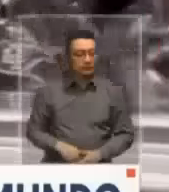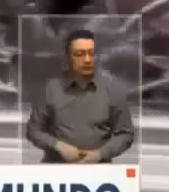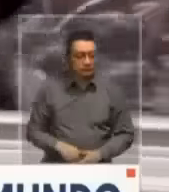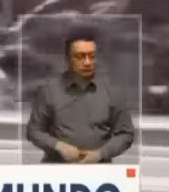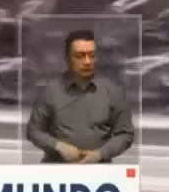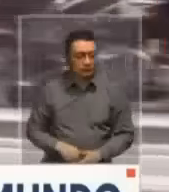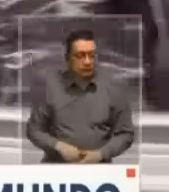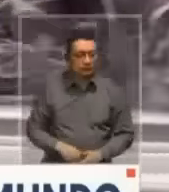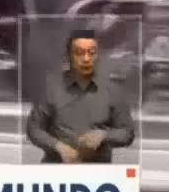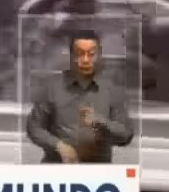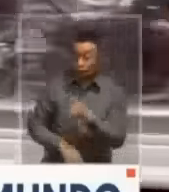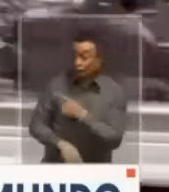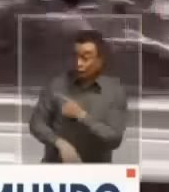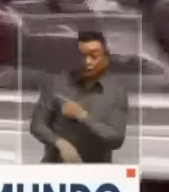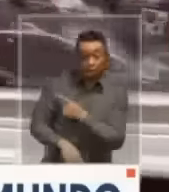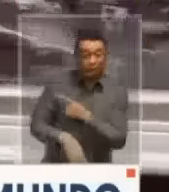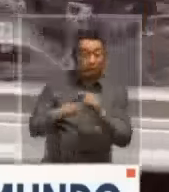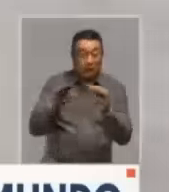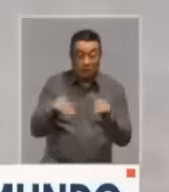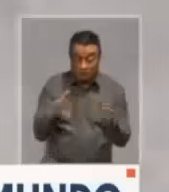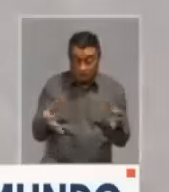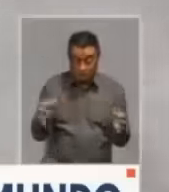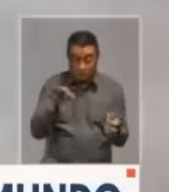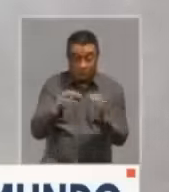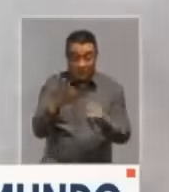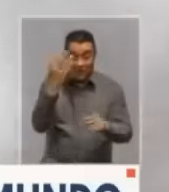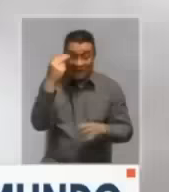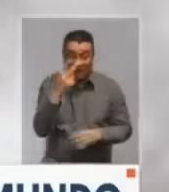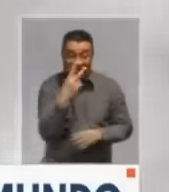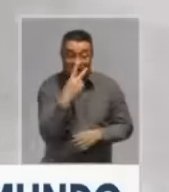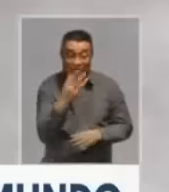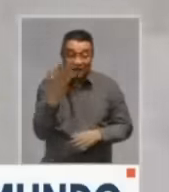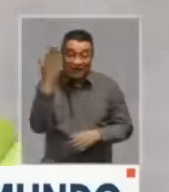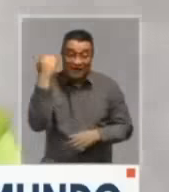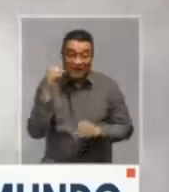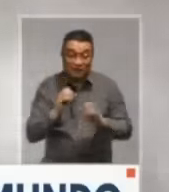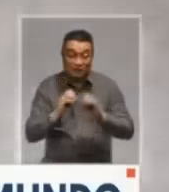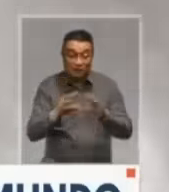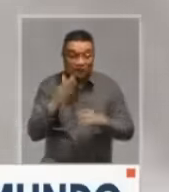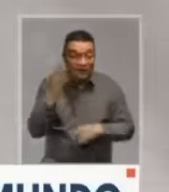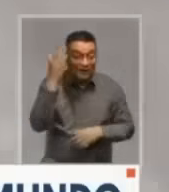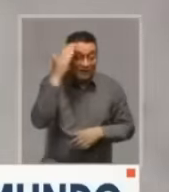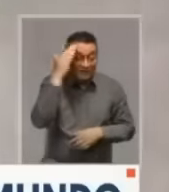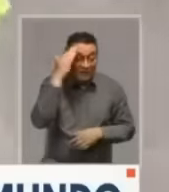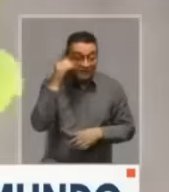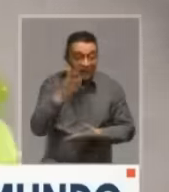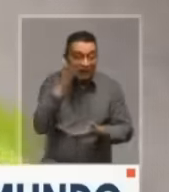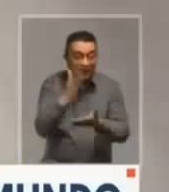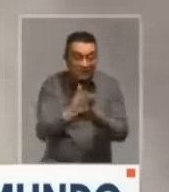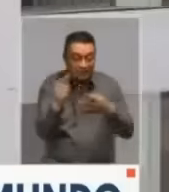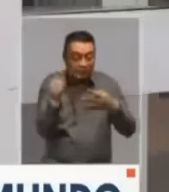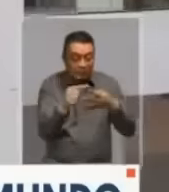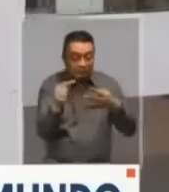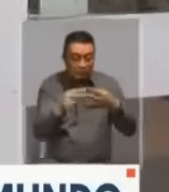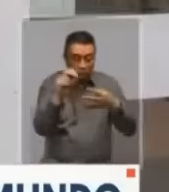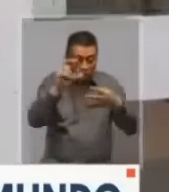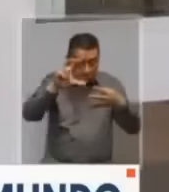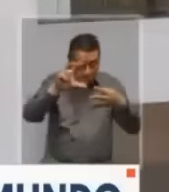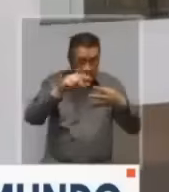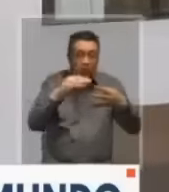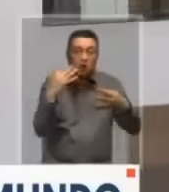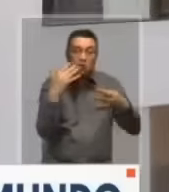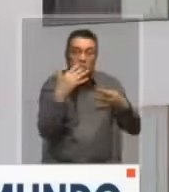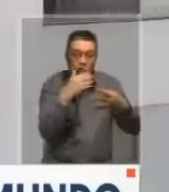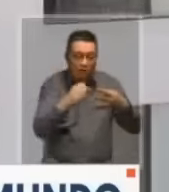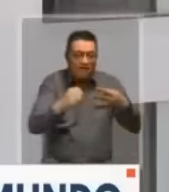Y ahí están, tienen el mismo empaquetado que nos mostraron en el distribuidor. ¿Se acuerda de lo que deben cumplir? Tamaño, dulzor y